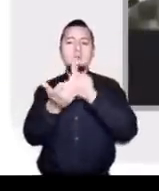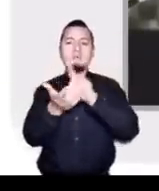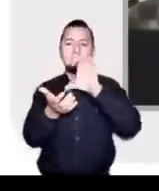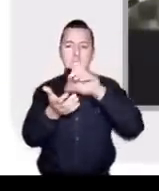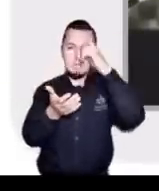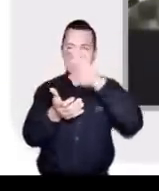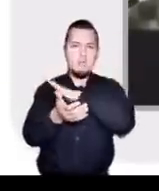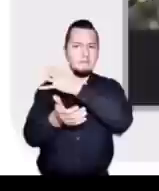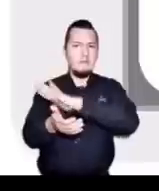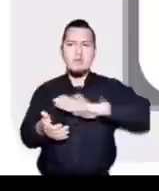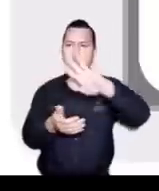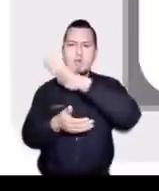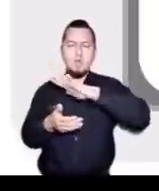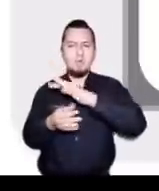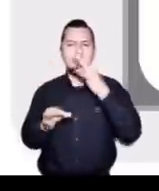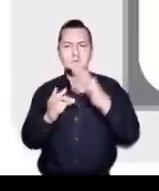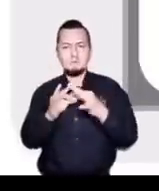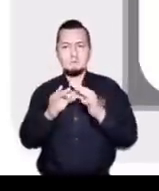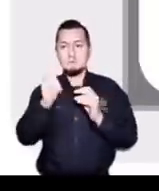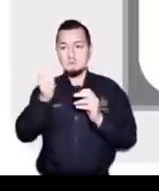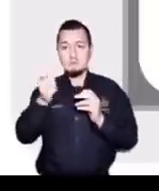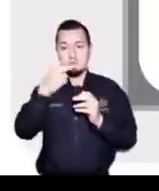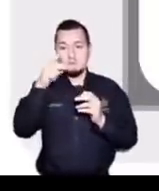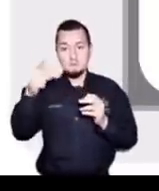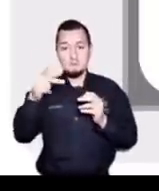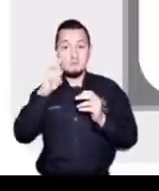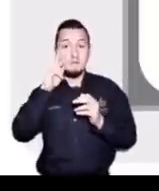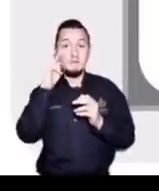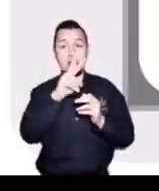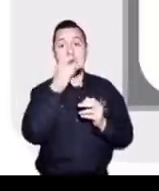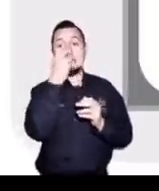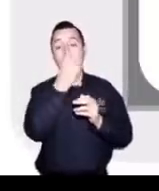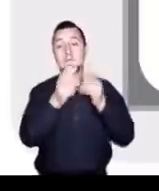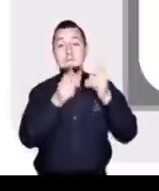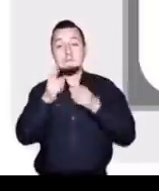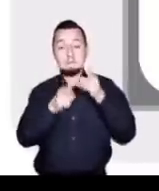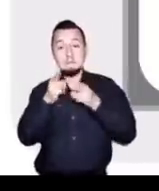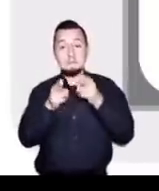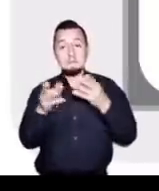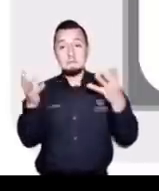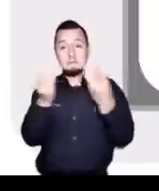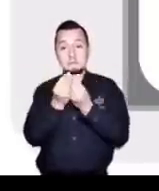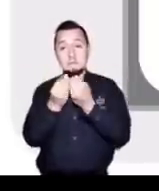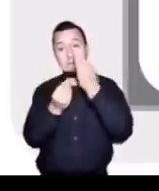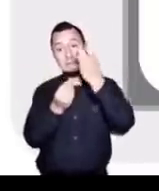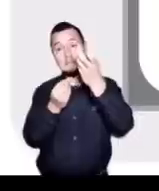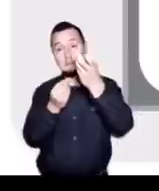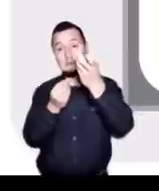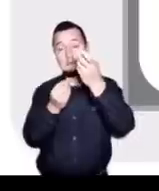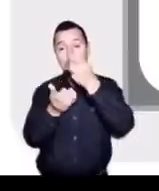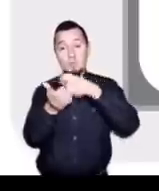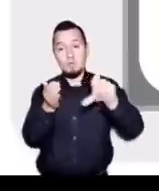En estas láminas que siguen les voy a presentar los diseños que estamos manejando para lo que va a ser el tren. Podrán